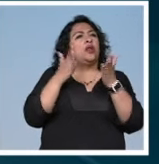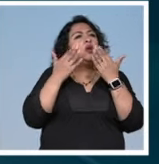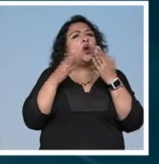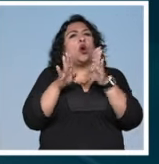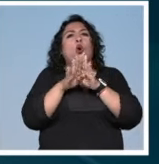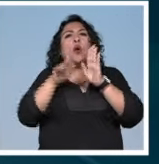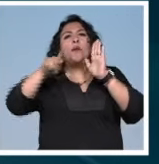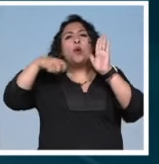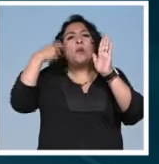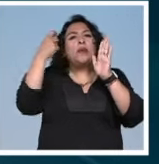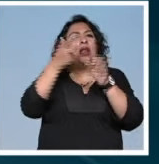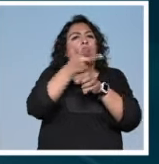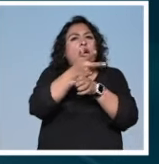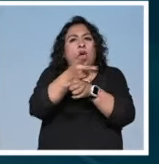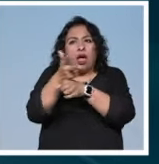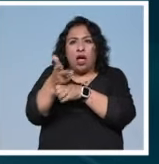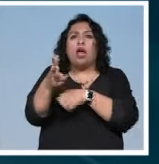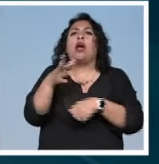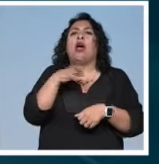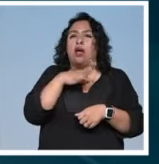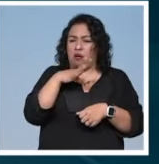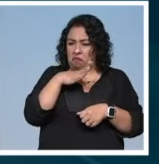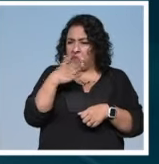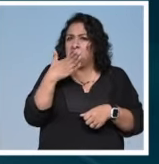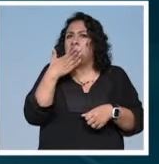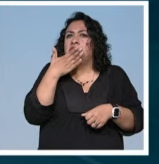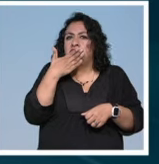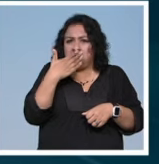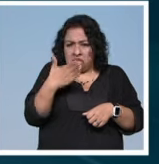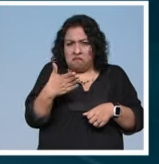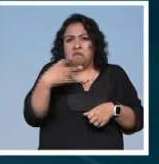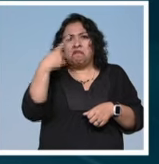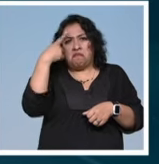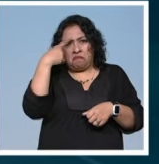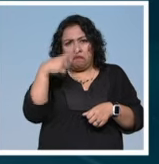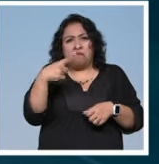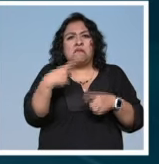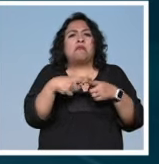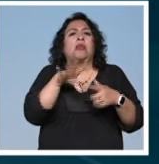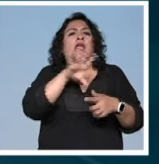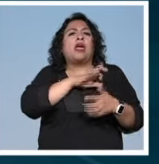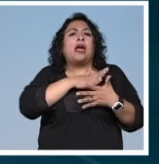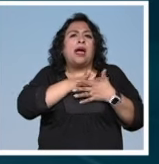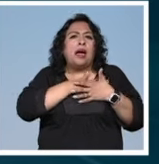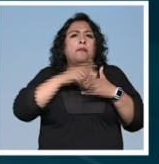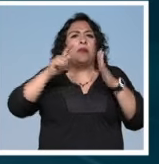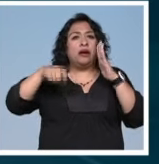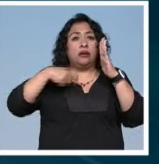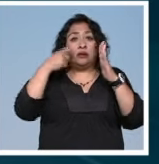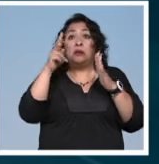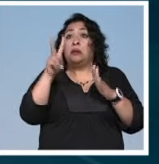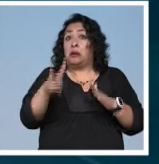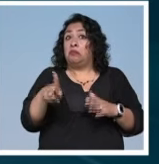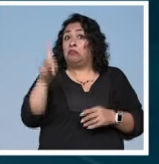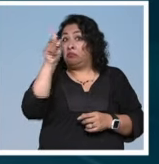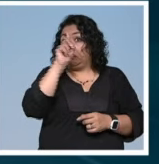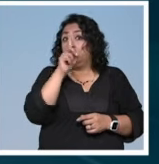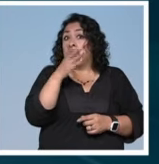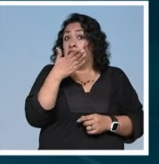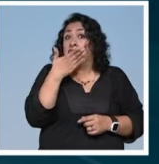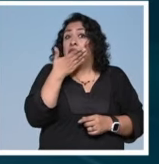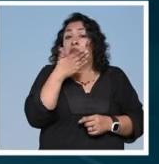cómo se hacen las películas, y ahí está una buena manera, sobre todo para los amantes del séptimo arte. Laura, unas muy buenas